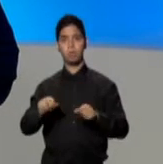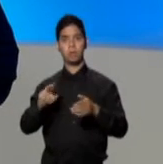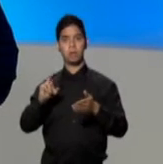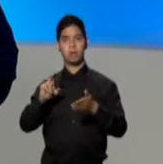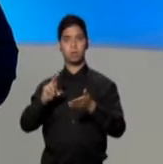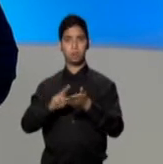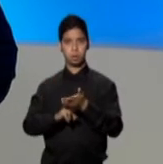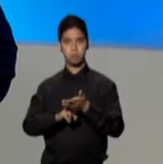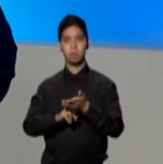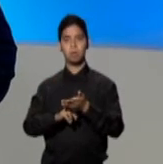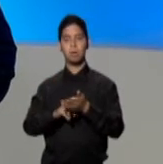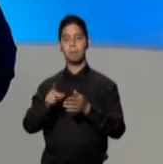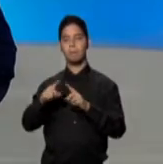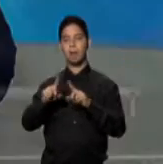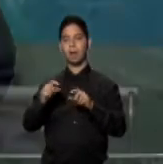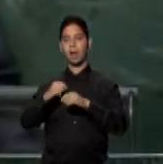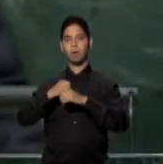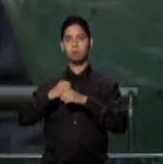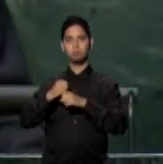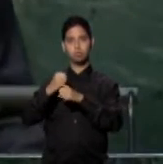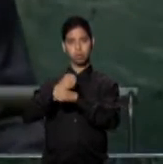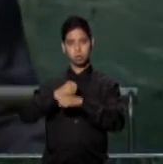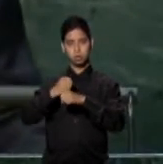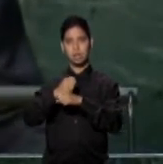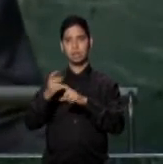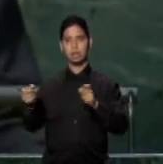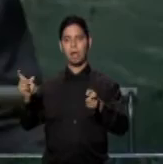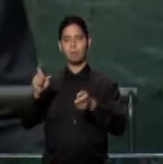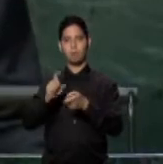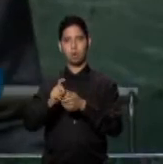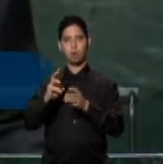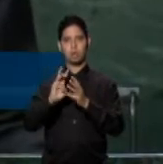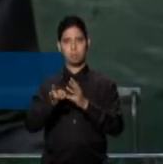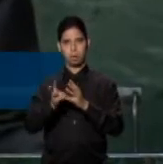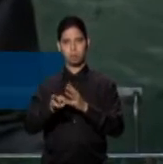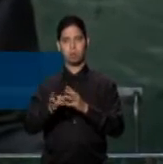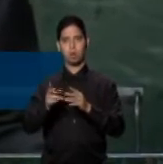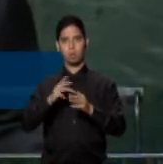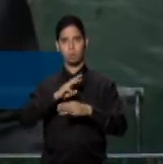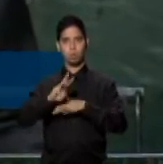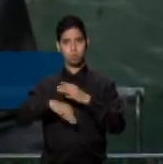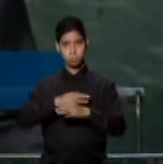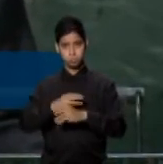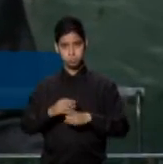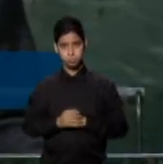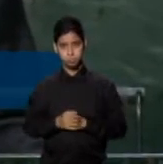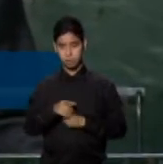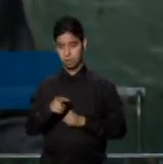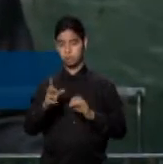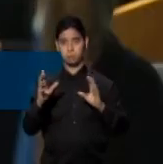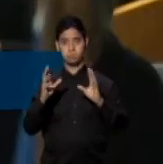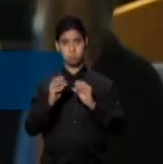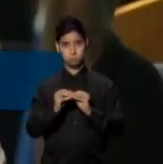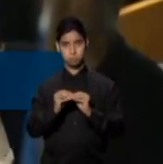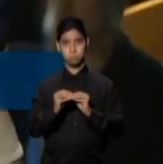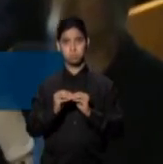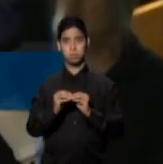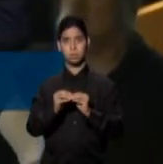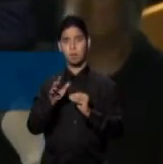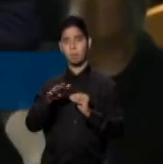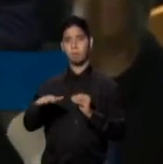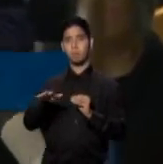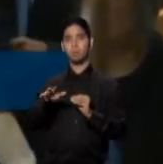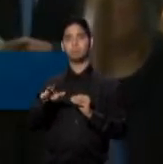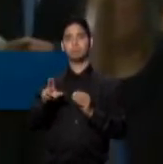París contra el Cambio Climático Global en una ceremonia efectuada en las Naciones Unidas. La convención, que se negoció durante años, recibió